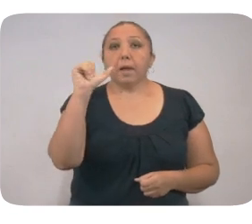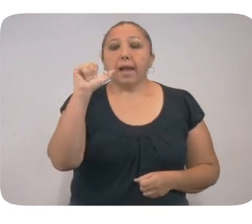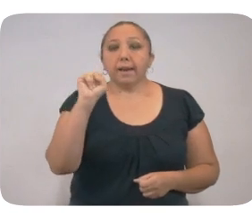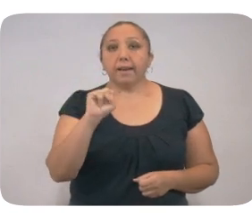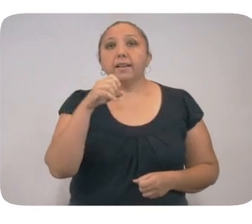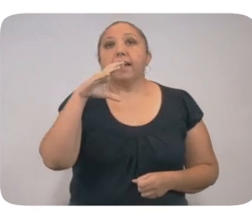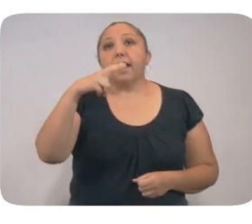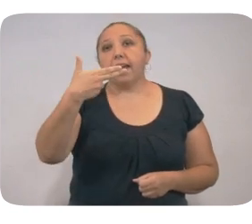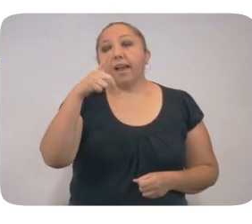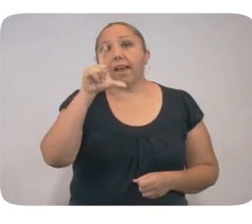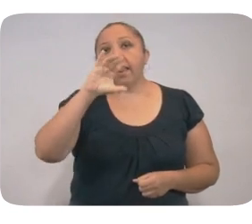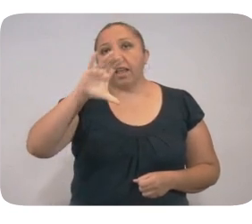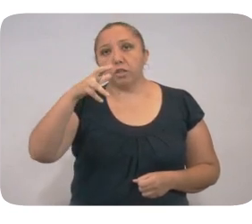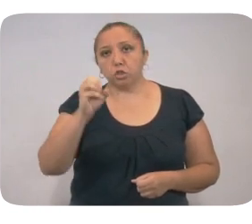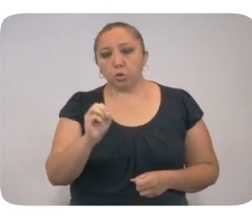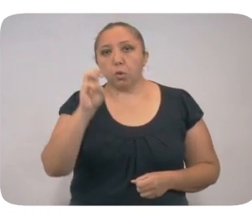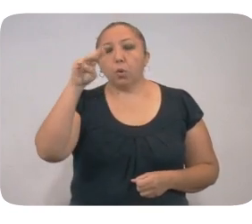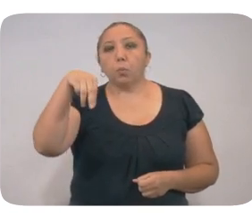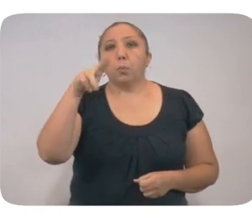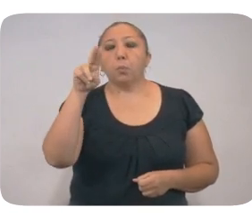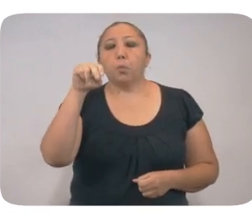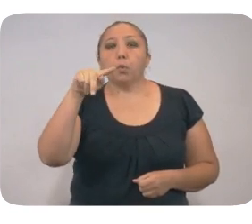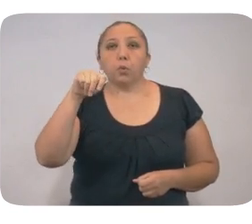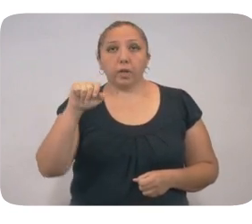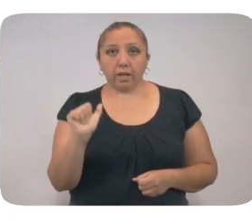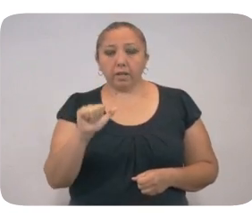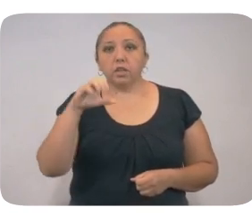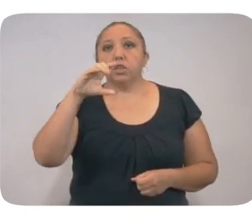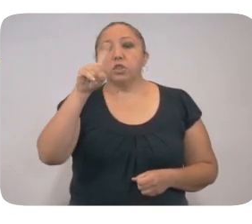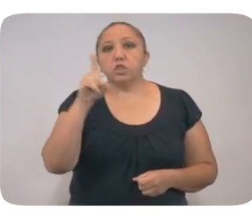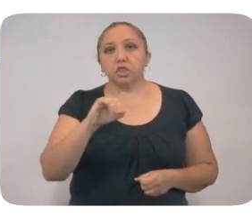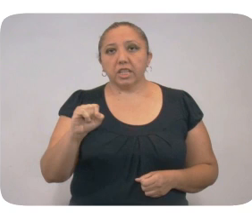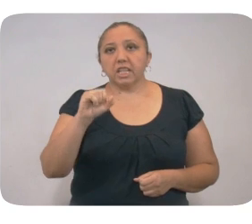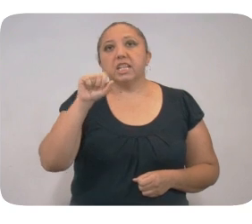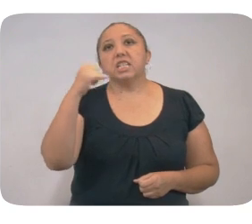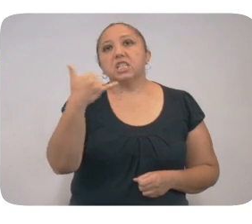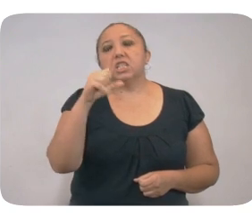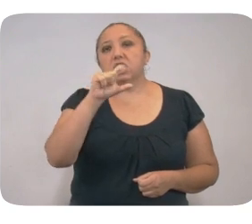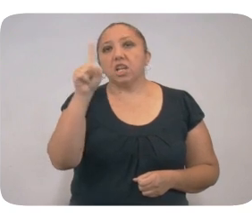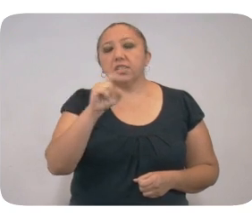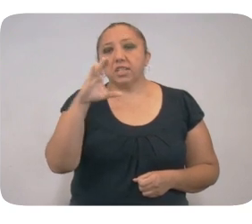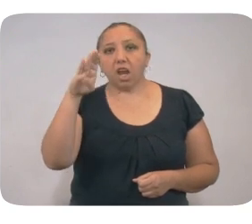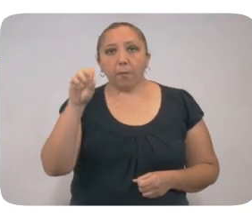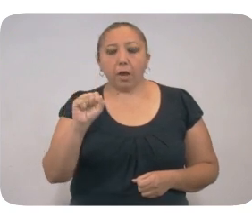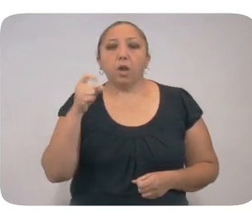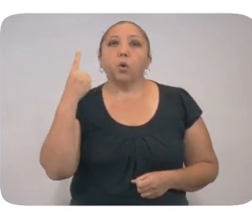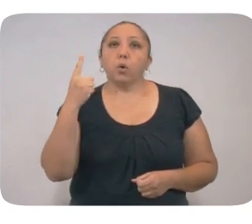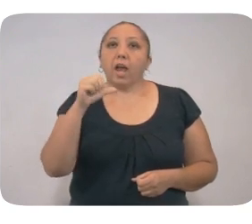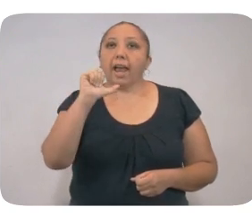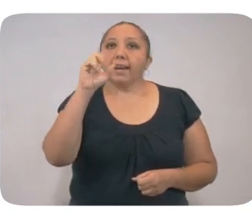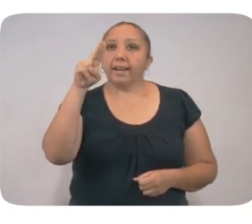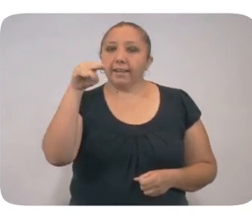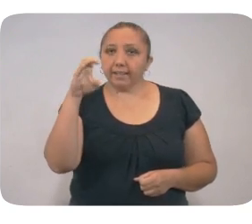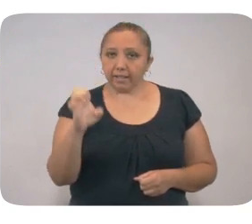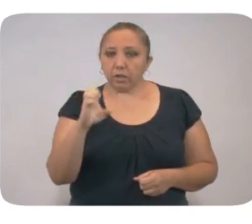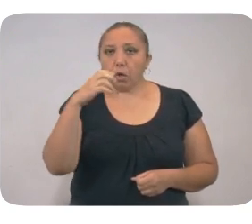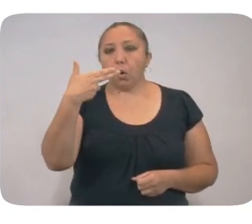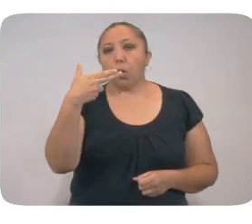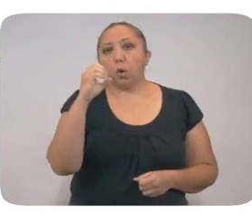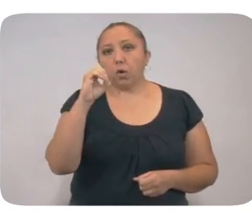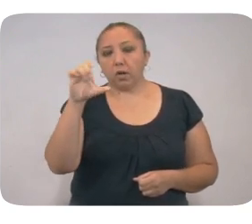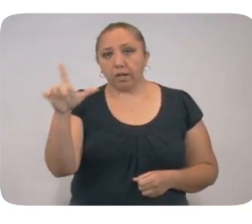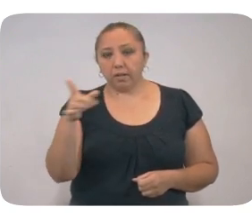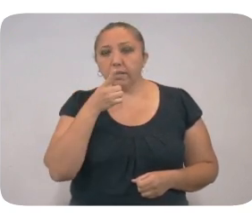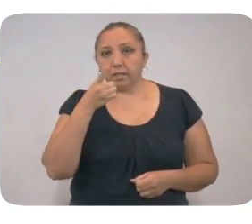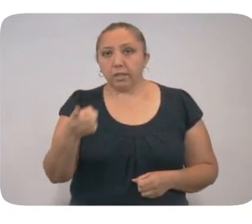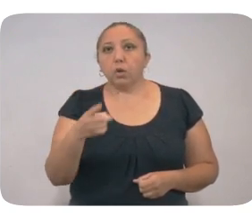Canzacap, Jalachó, Muna, Tamec, Tecó, Xochel y Yaxcabá, y 1 en Acanqué, Aquil, Concal,